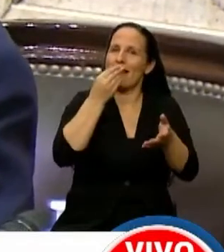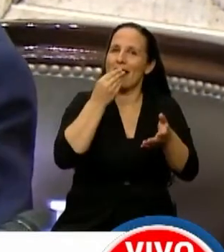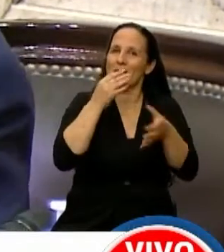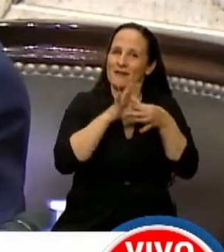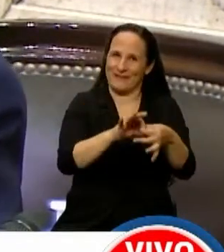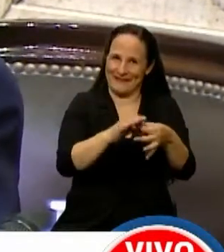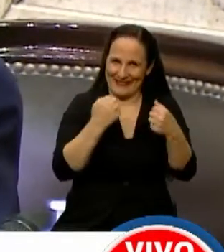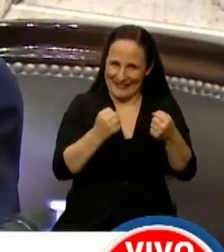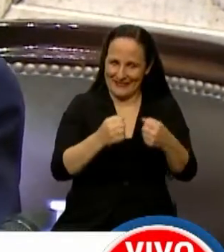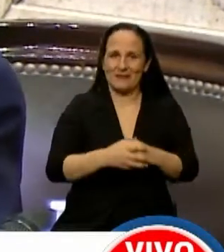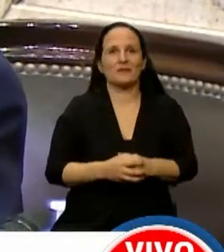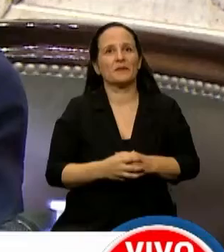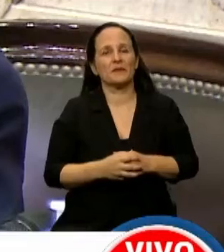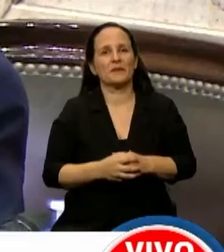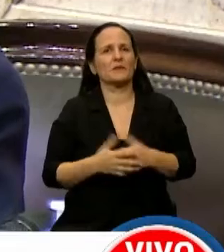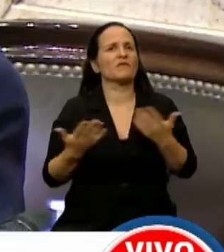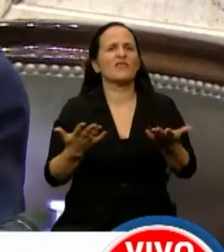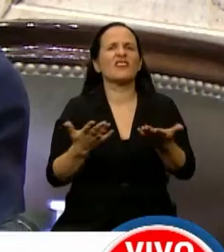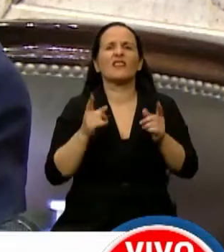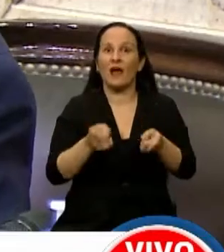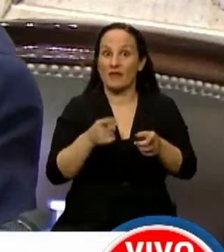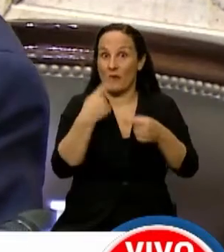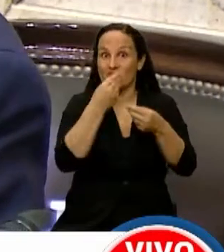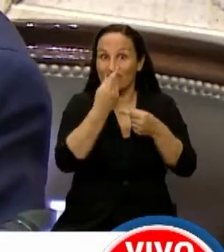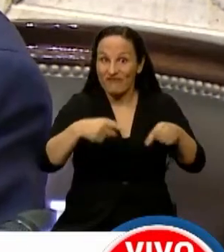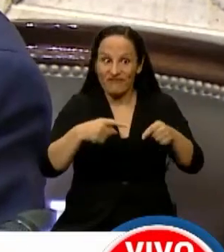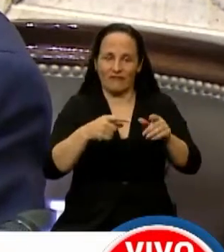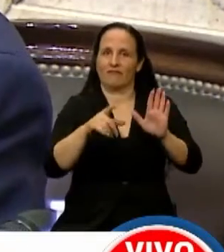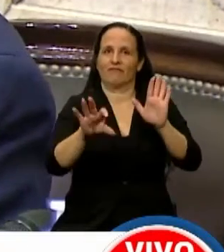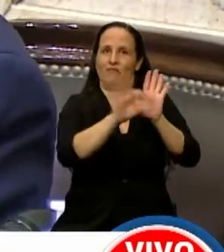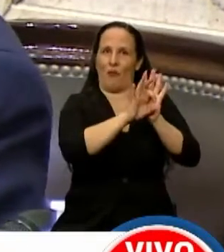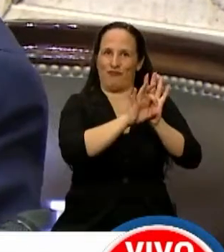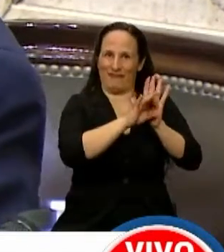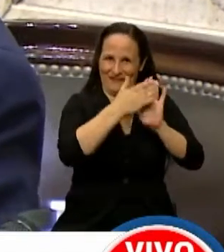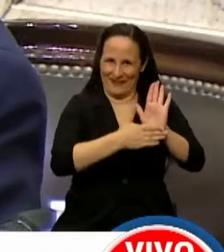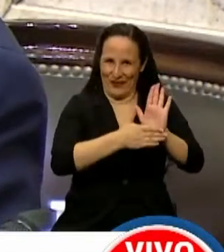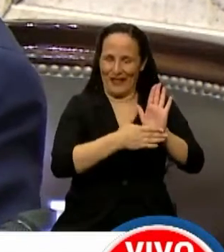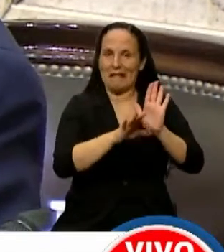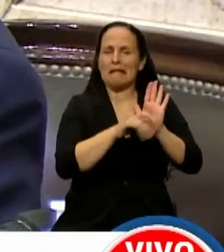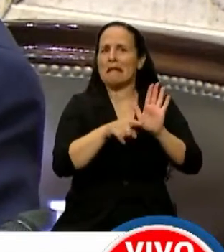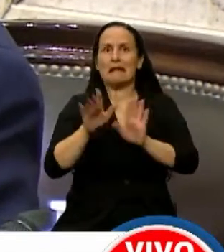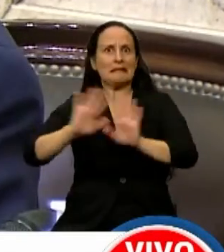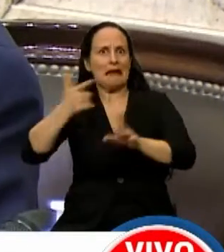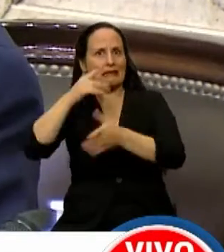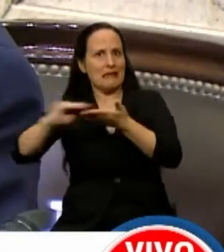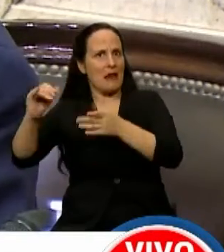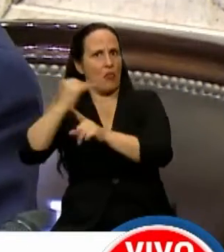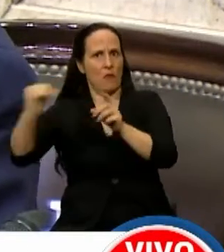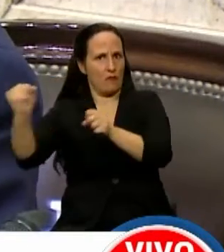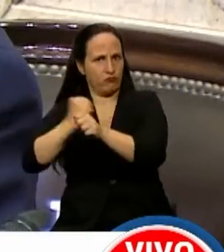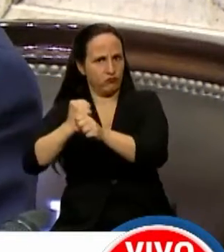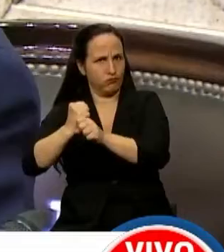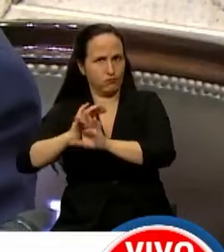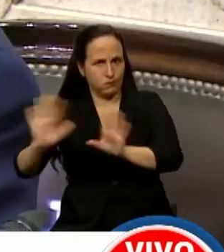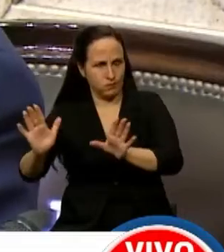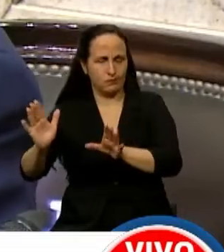y lo que es etiquetado frontal, ¿no? Este proyecto que viene con media sanción de la Cámara